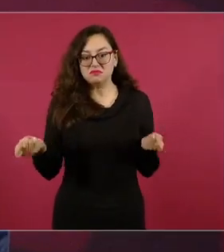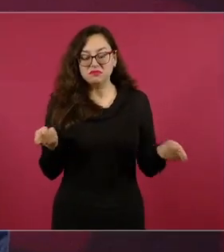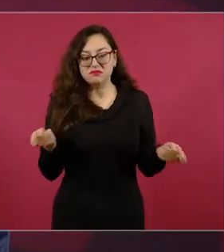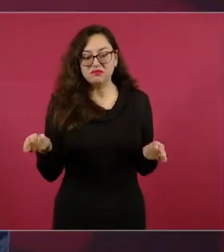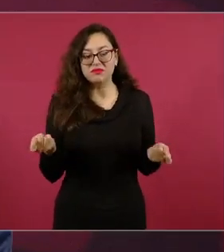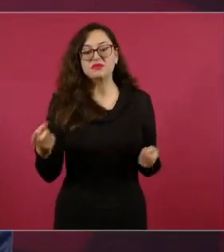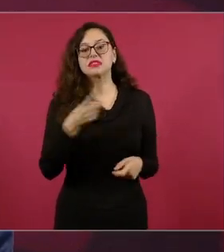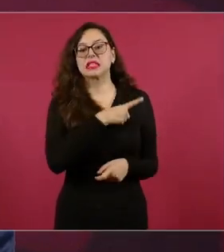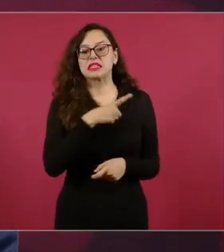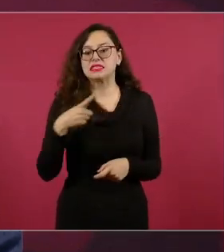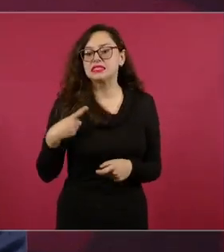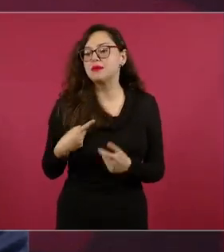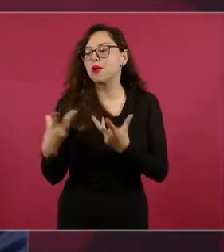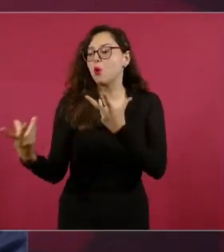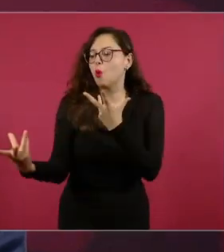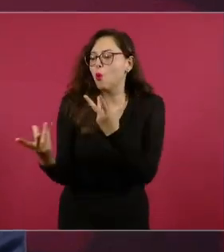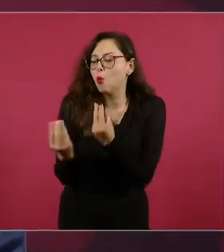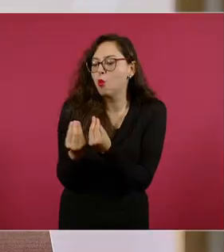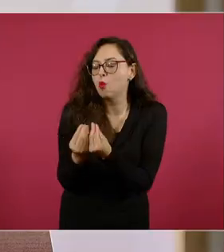haya trabajado